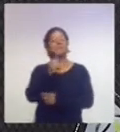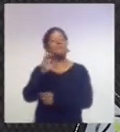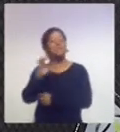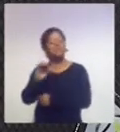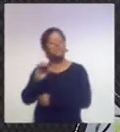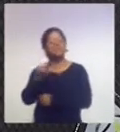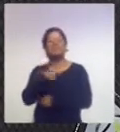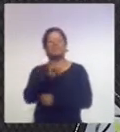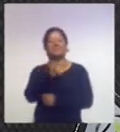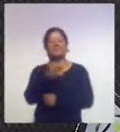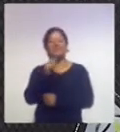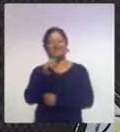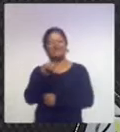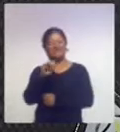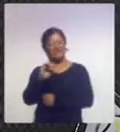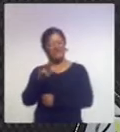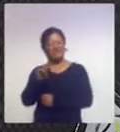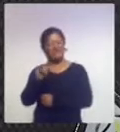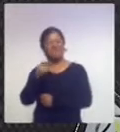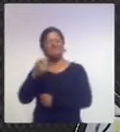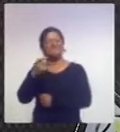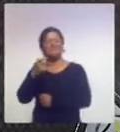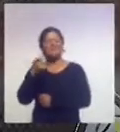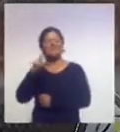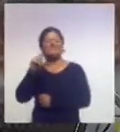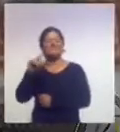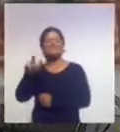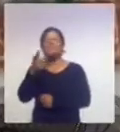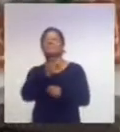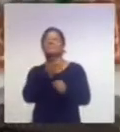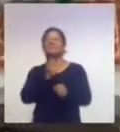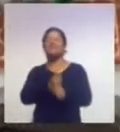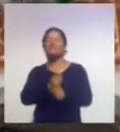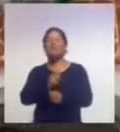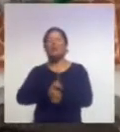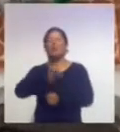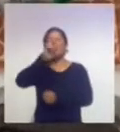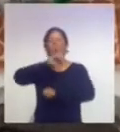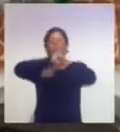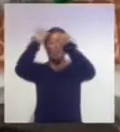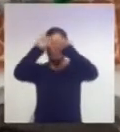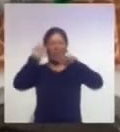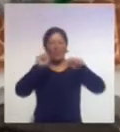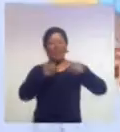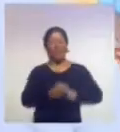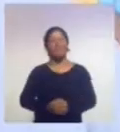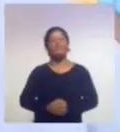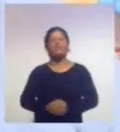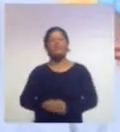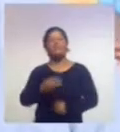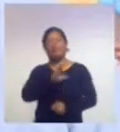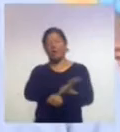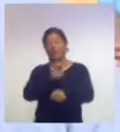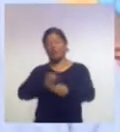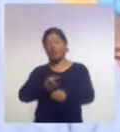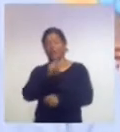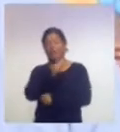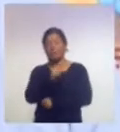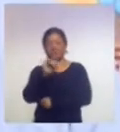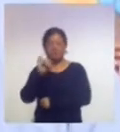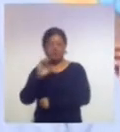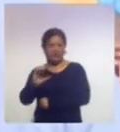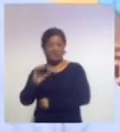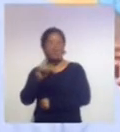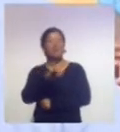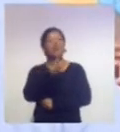Ixtacuixtla limitará las áreas de quema de pirotecnia. El coordinador municipal de Protección Civil en